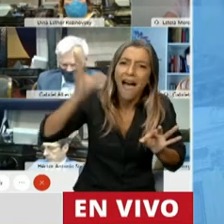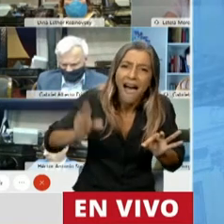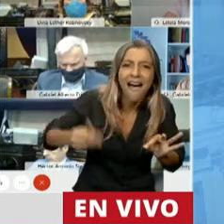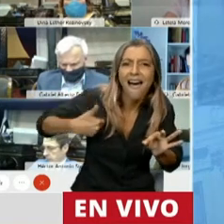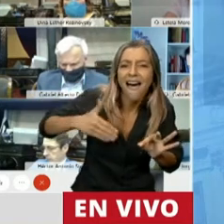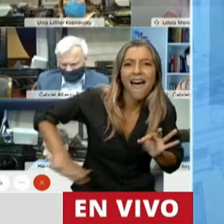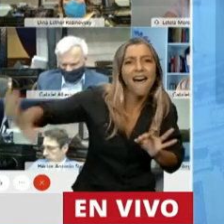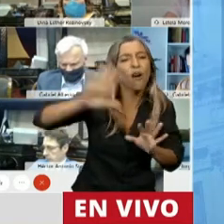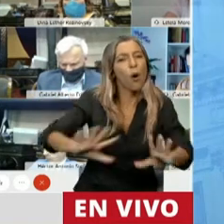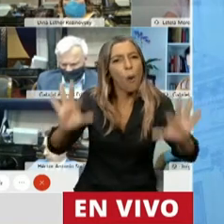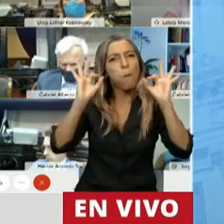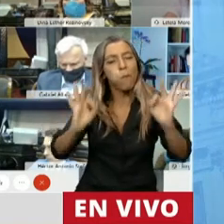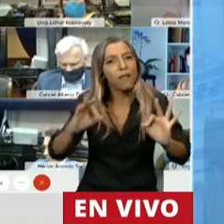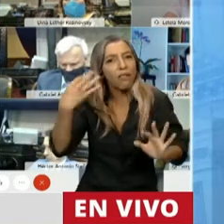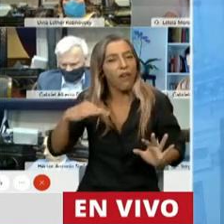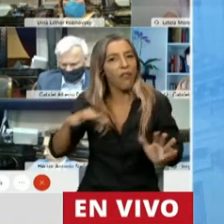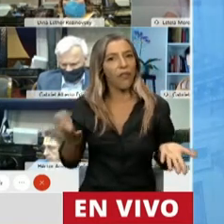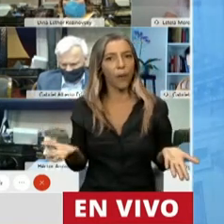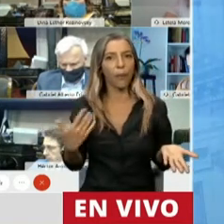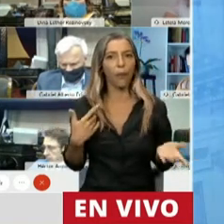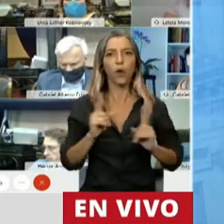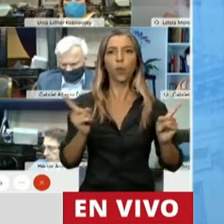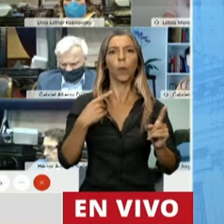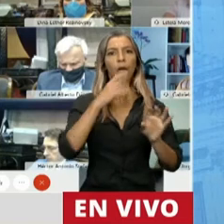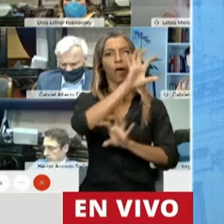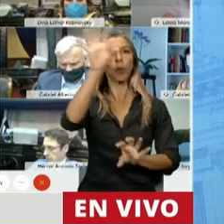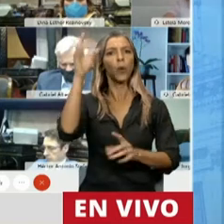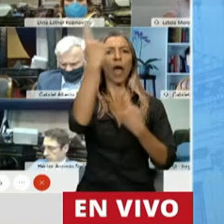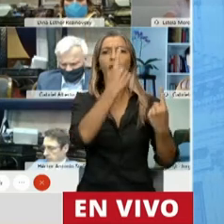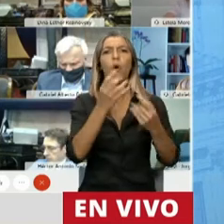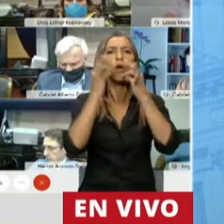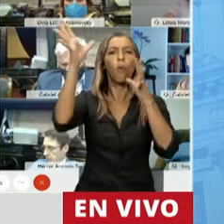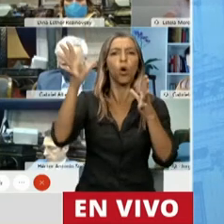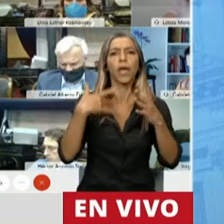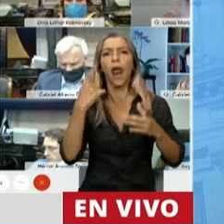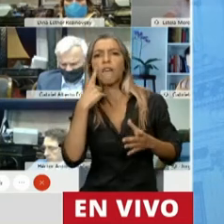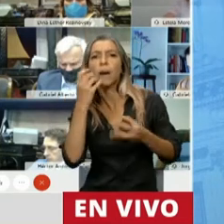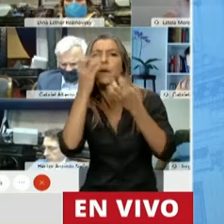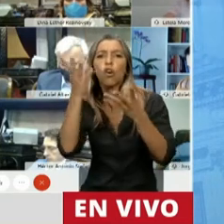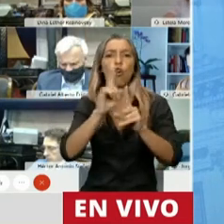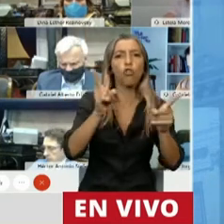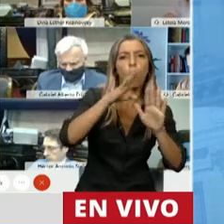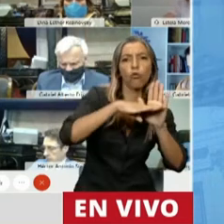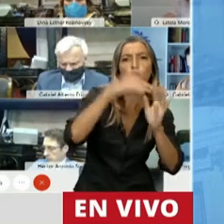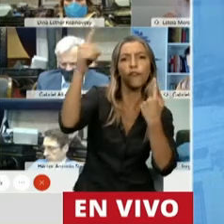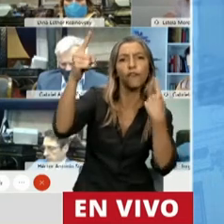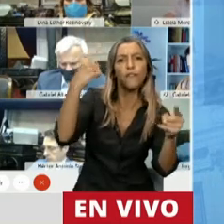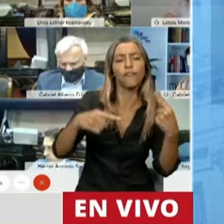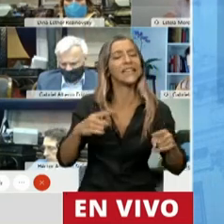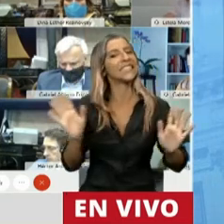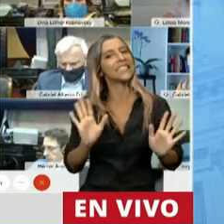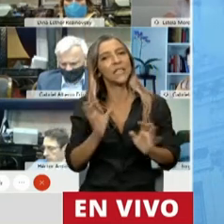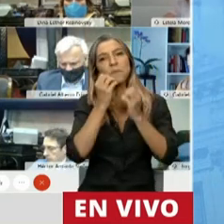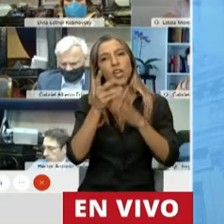que cada provincia le parece mejor para hacer. Y es por eso que le pedimos que convoque a los gobernadores, convoque a la Ciudad de Buenos